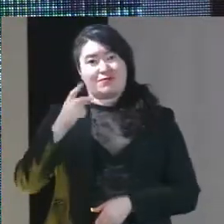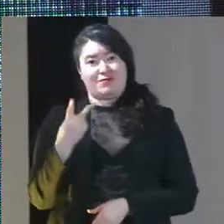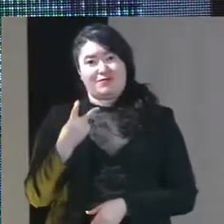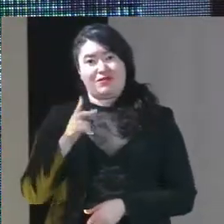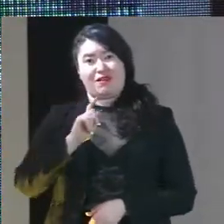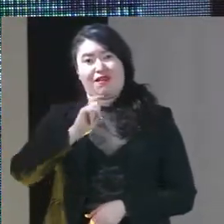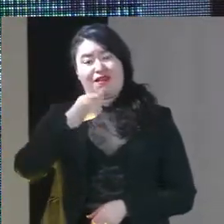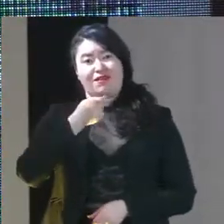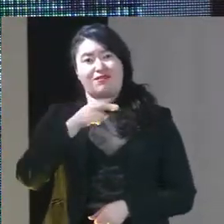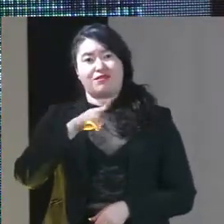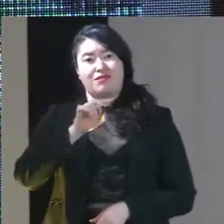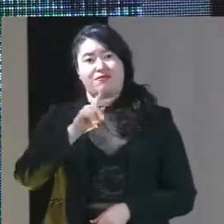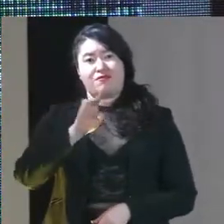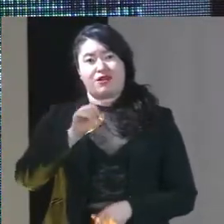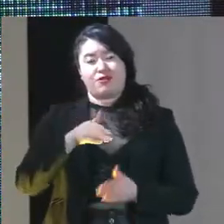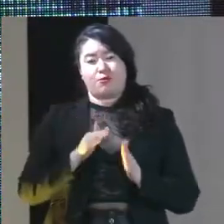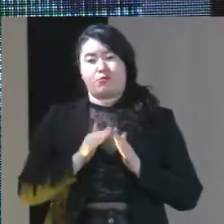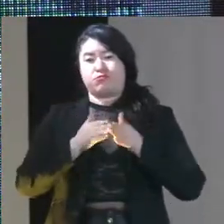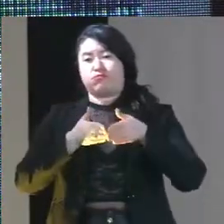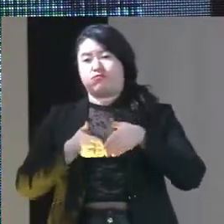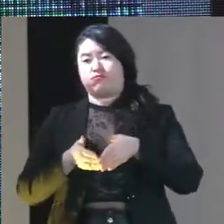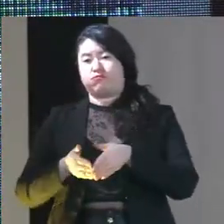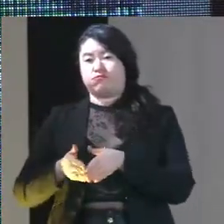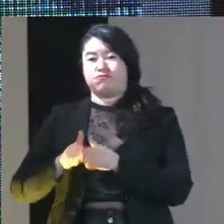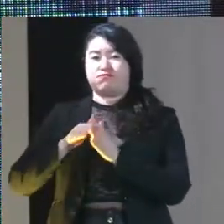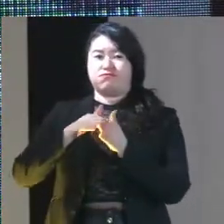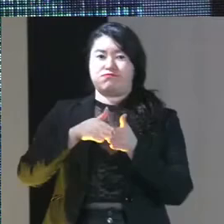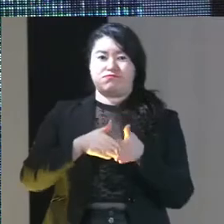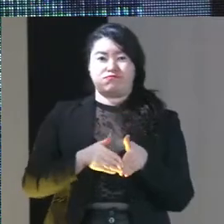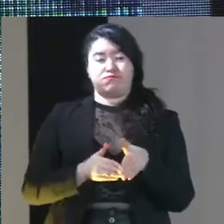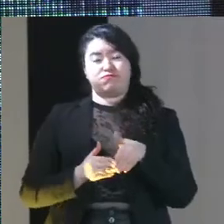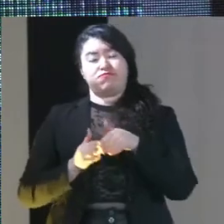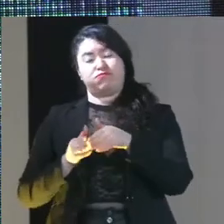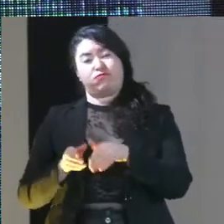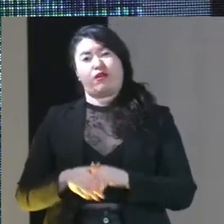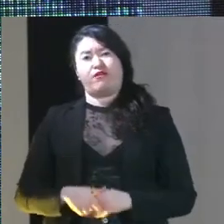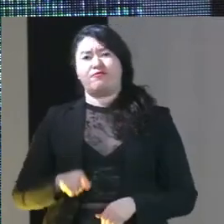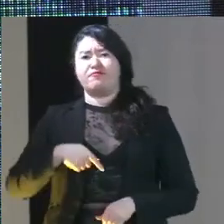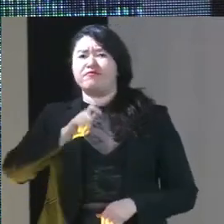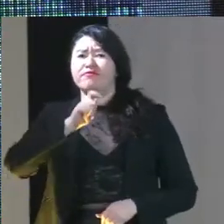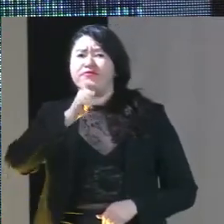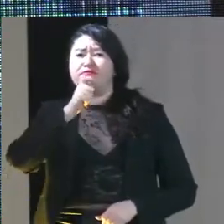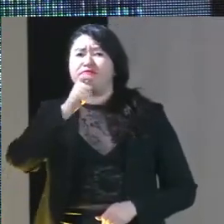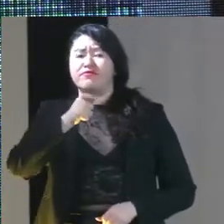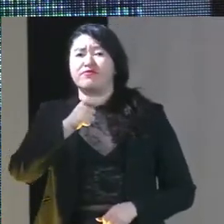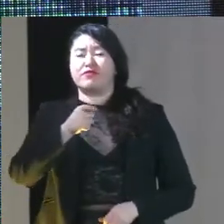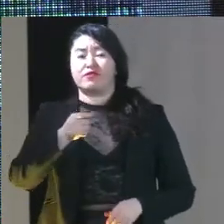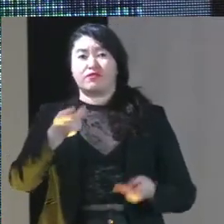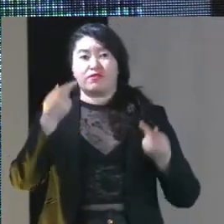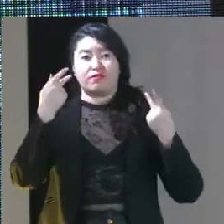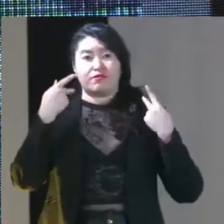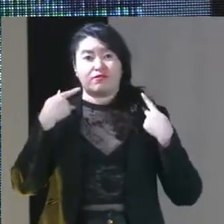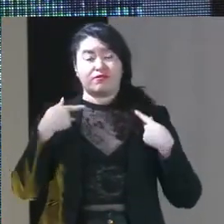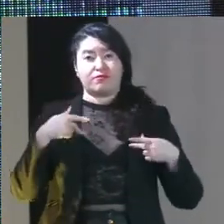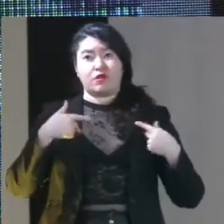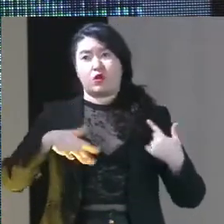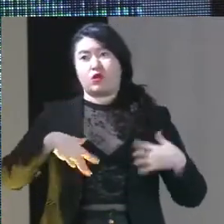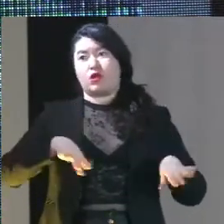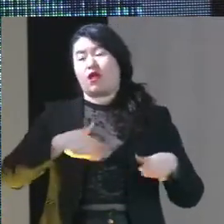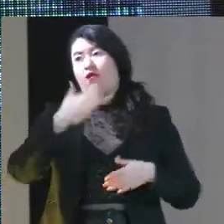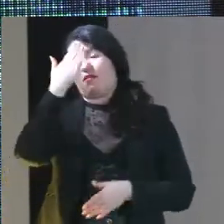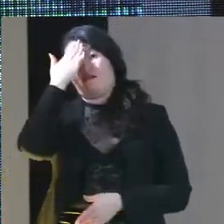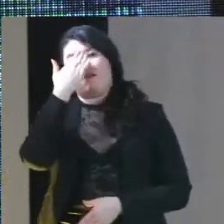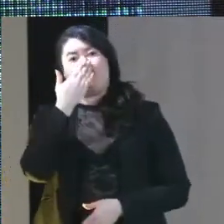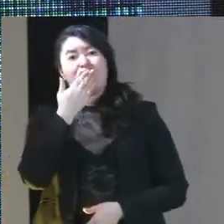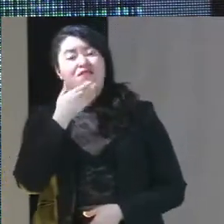Naufragios. Dice Álvar, esta es la más presta gente que para un arma yo he visto. Ven